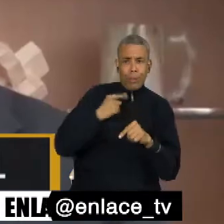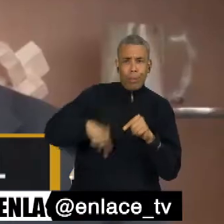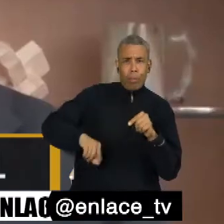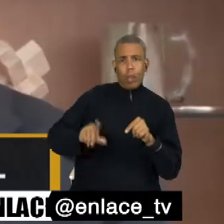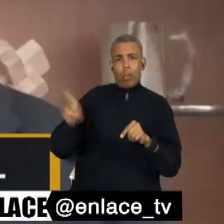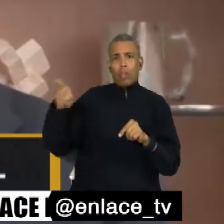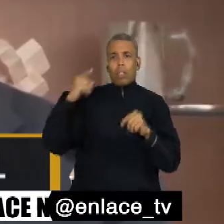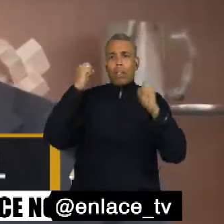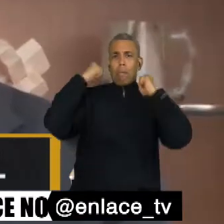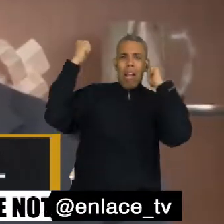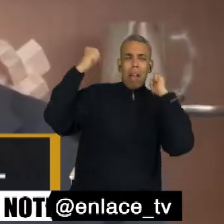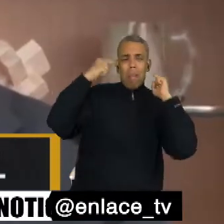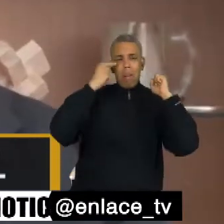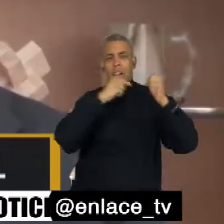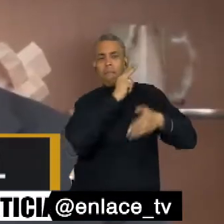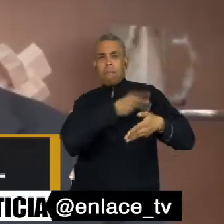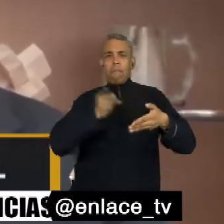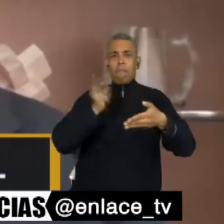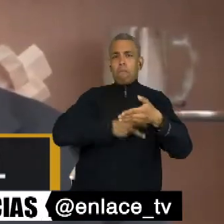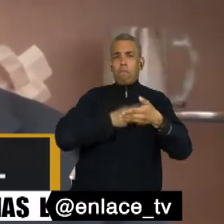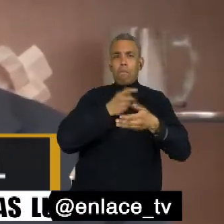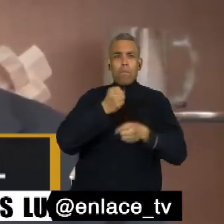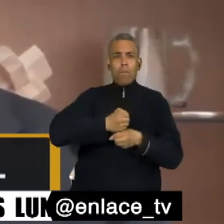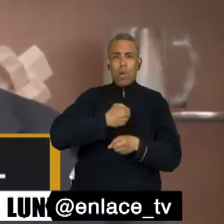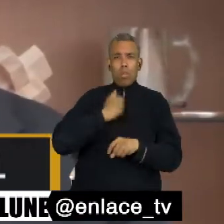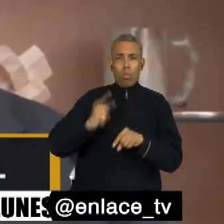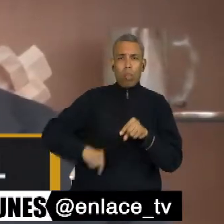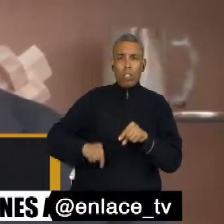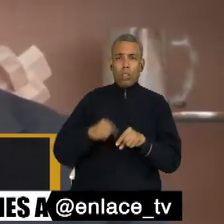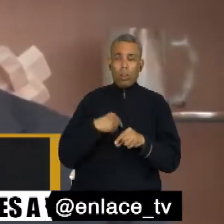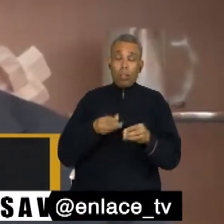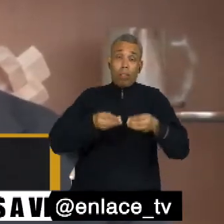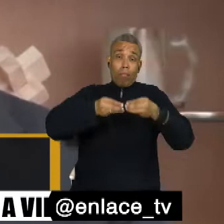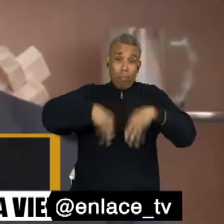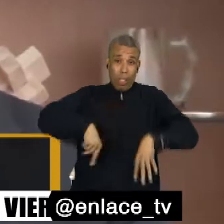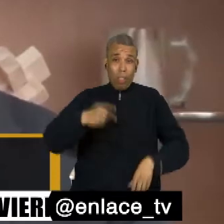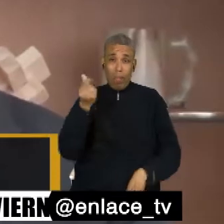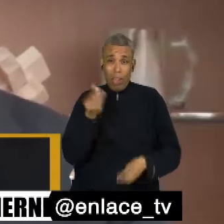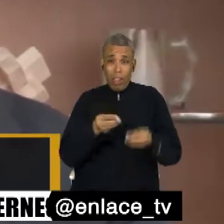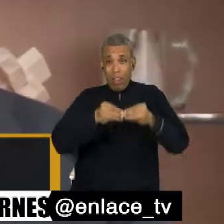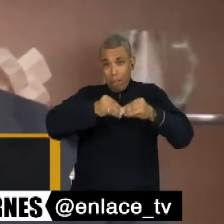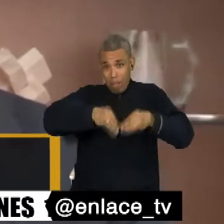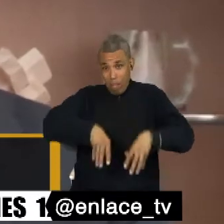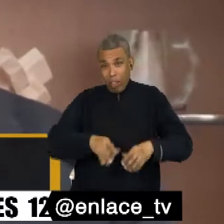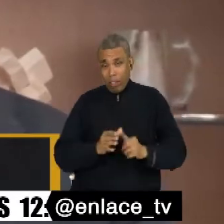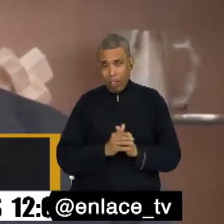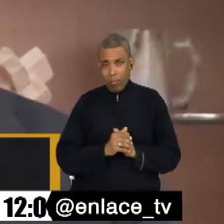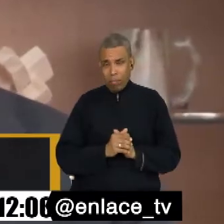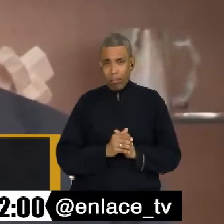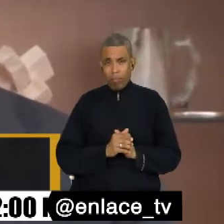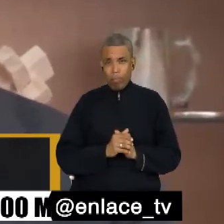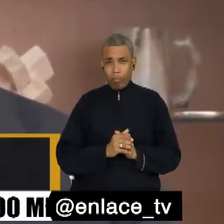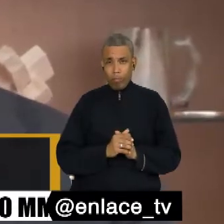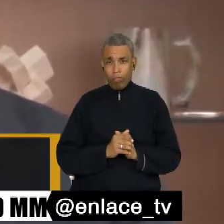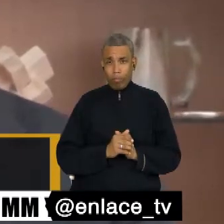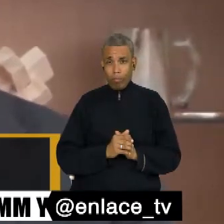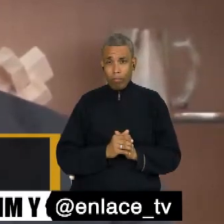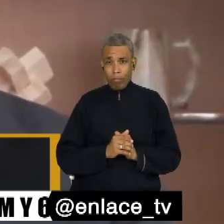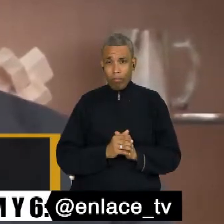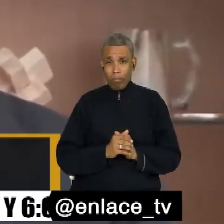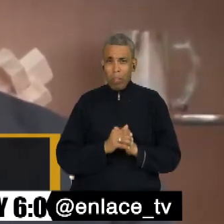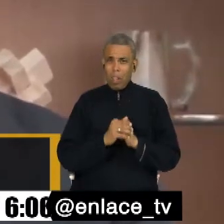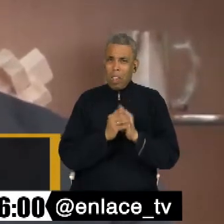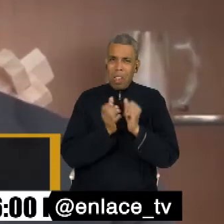daño a la economía local, pero adicionalmente pues la operación está seriamente afectada y cerca del 50% de la